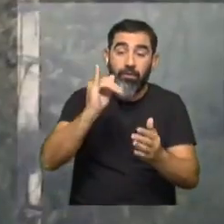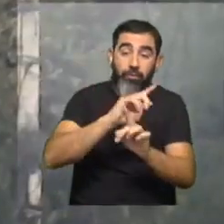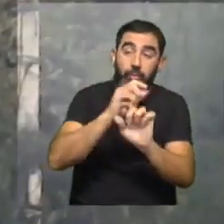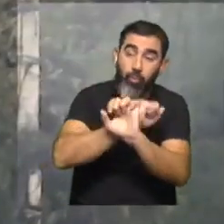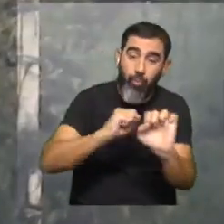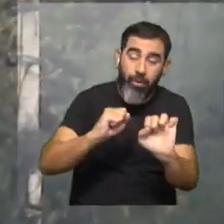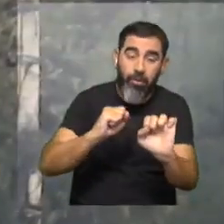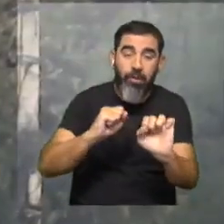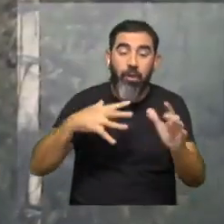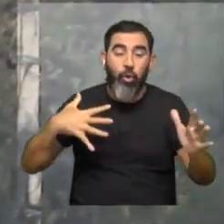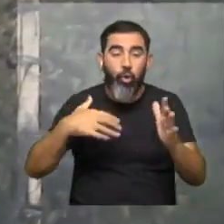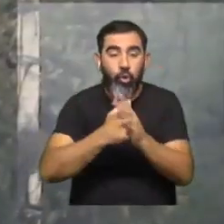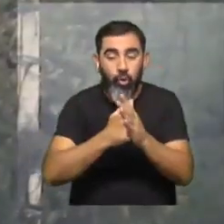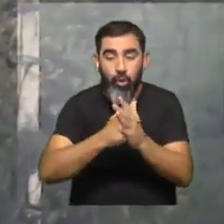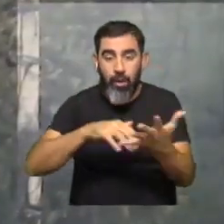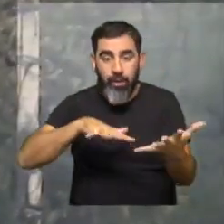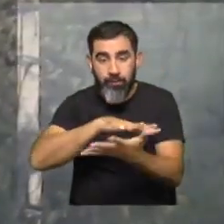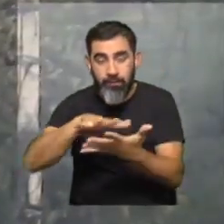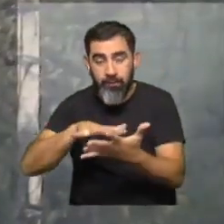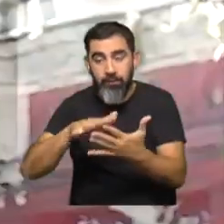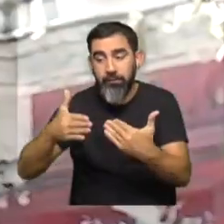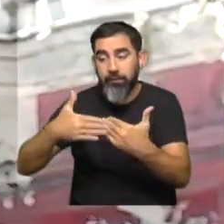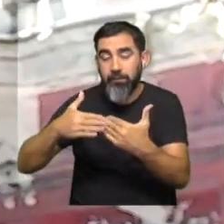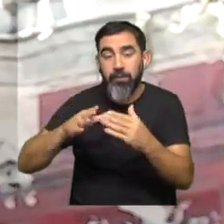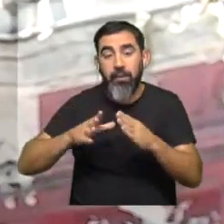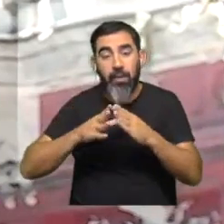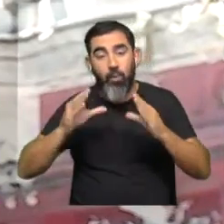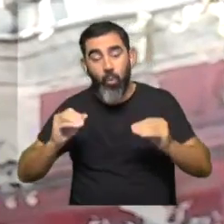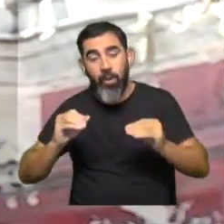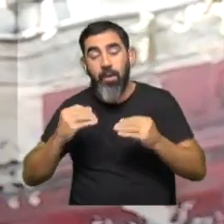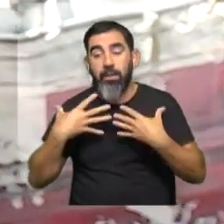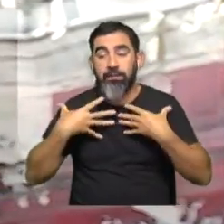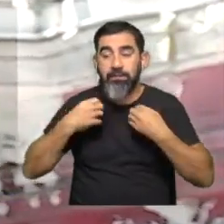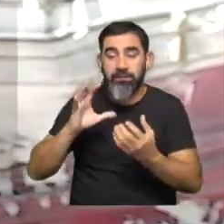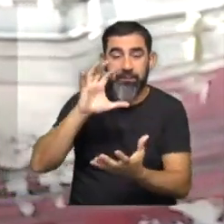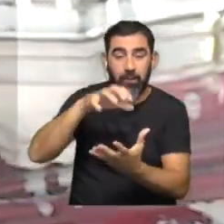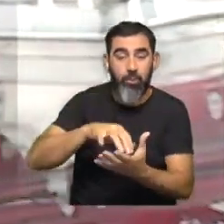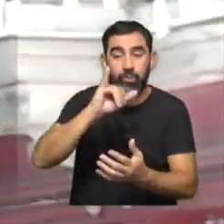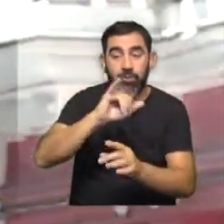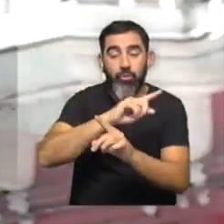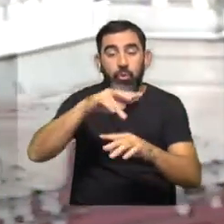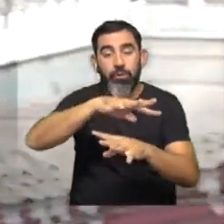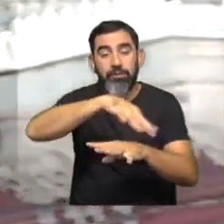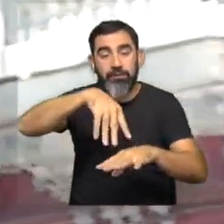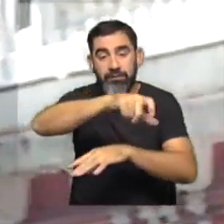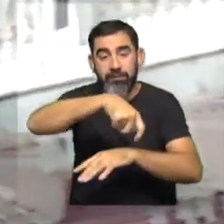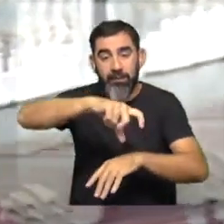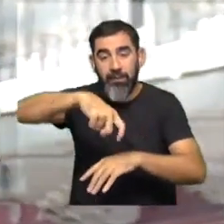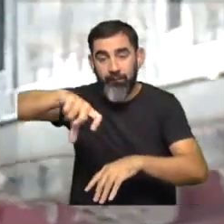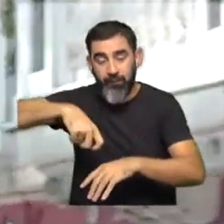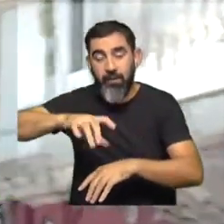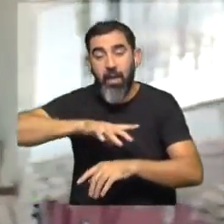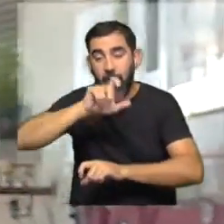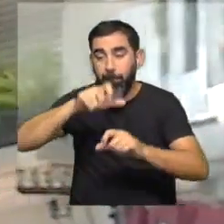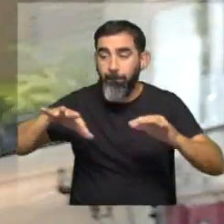técnica, la tasa de siniestralidad, la cercanía con escuelas, con centros de salud, si hay o no hay cebra, si hay afluencia de